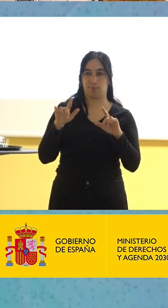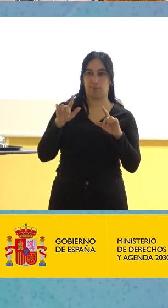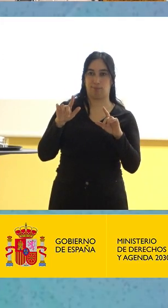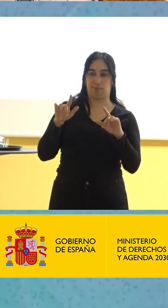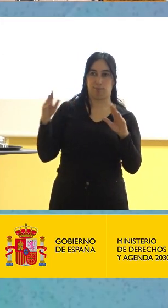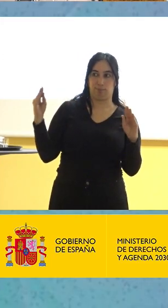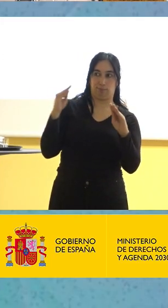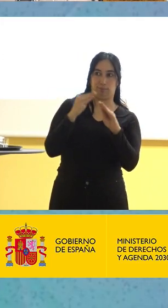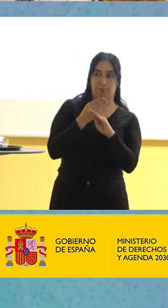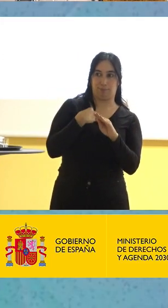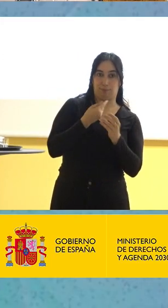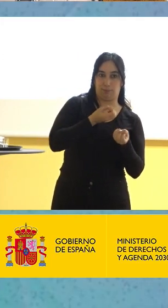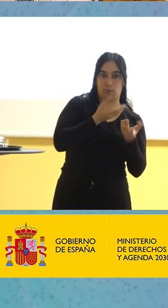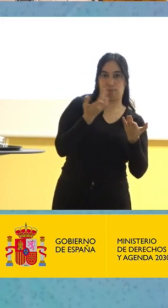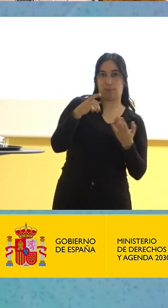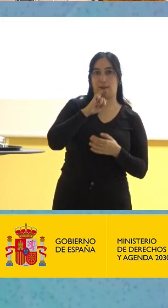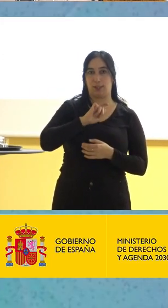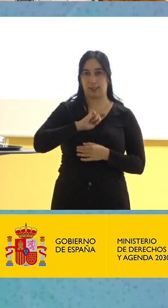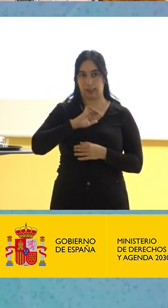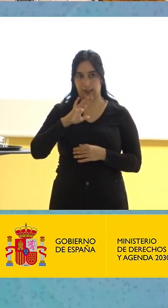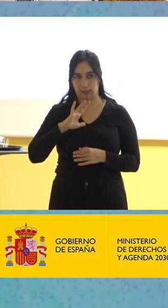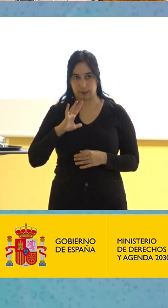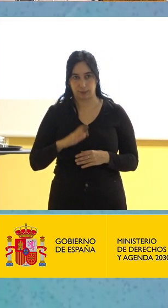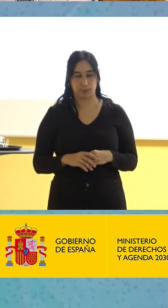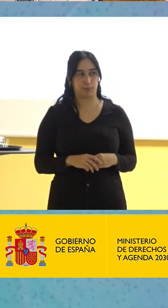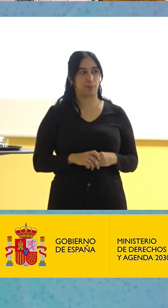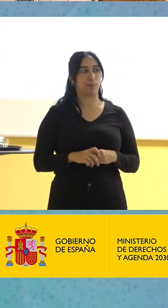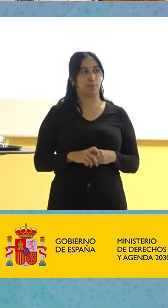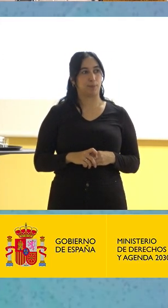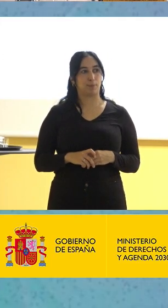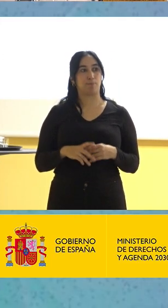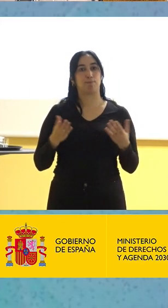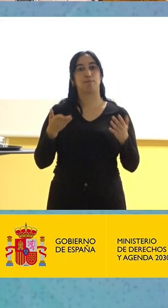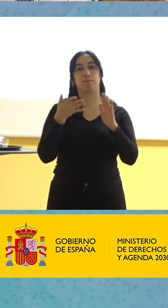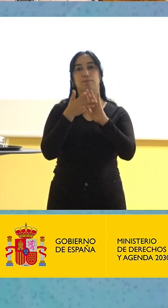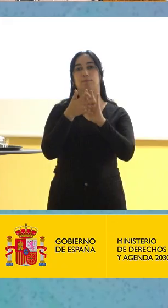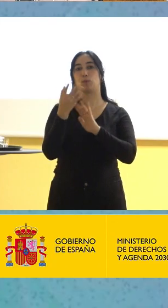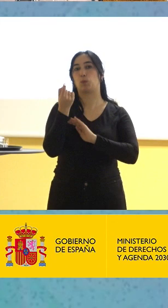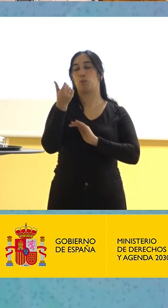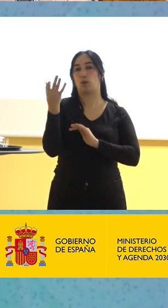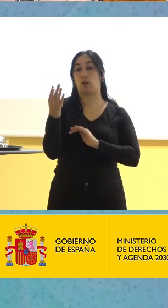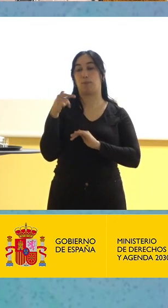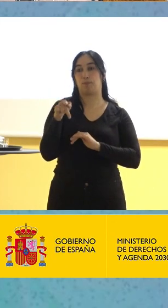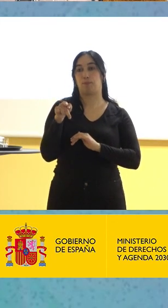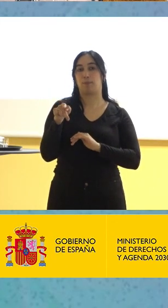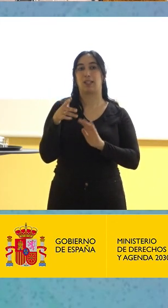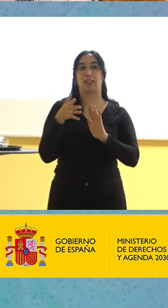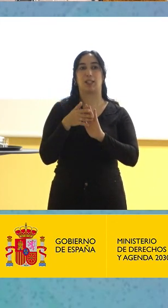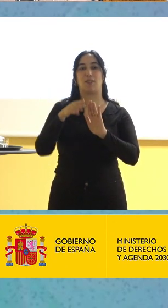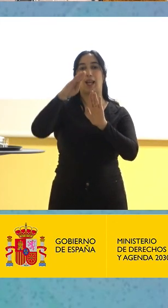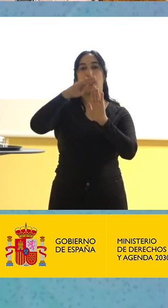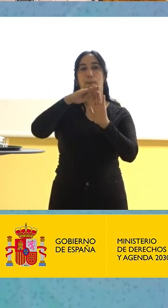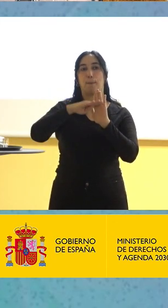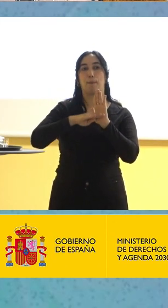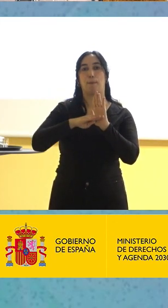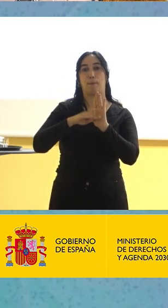está conforme a lo que voy contando, me avisáis, por favor. Entonces, bueno, lo que voy a contar un poco, como decía, este será el índice de la presentación, en